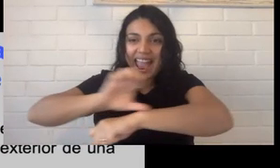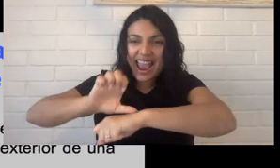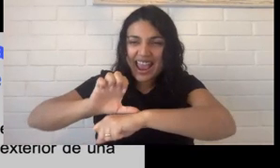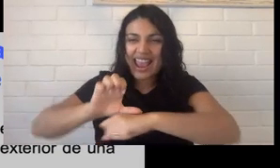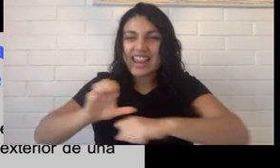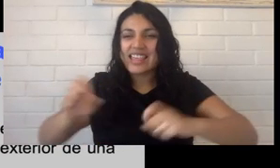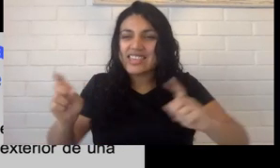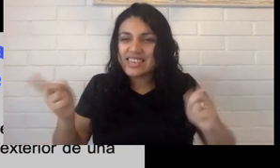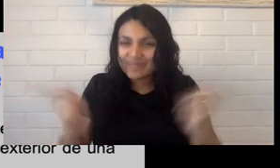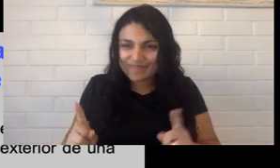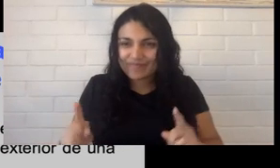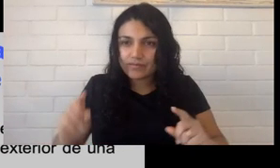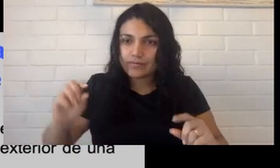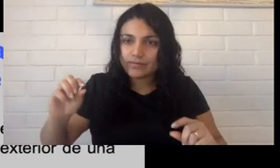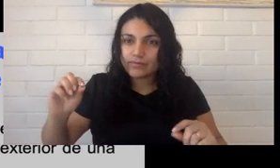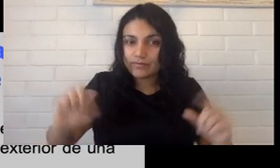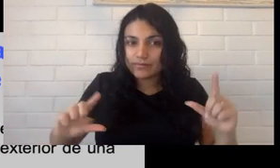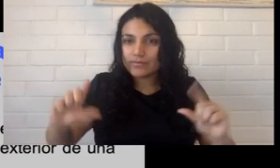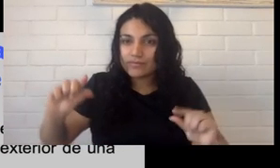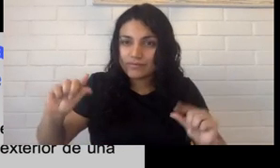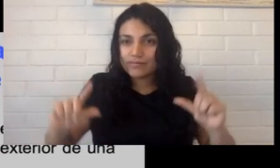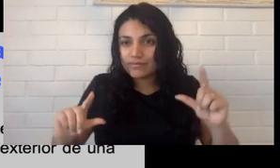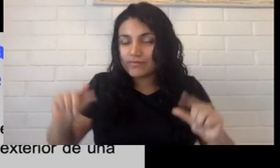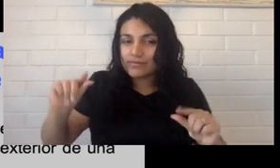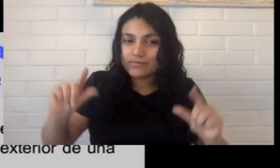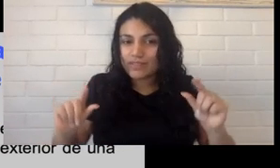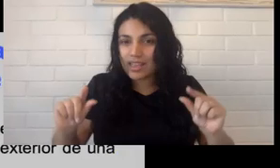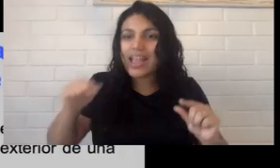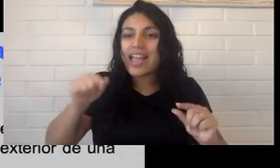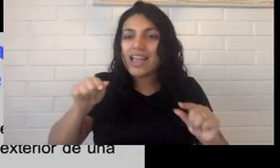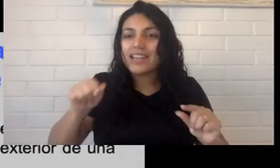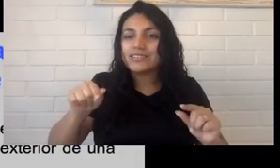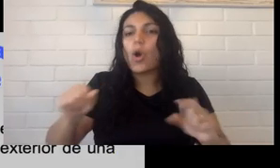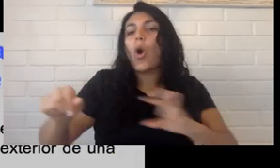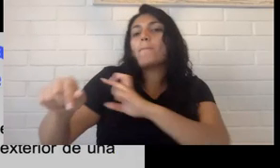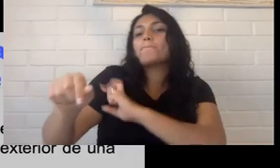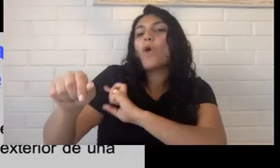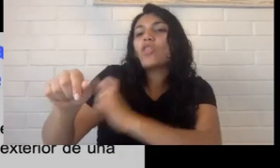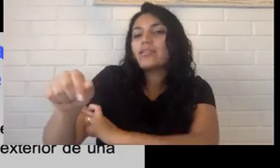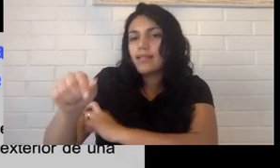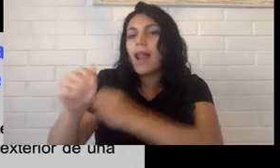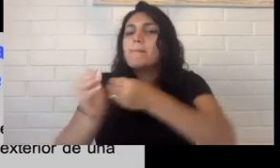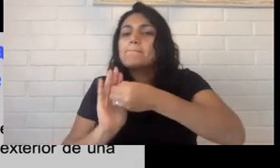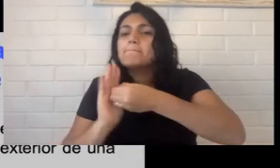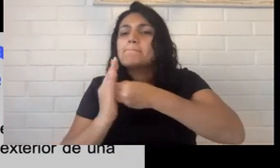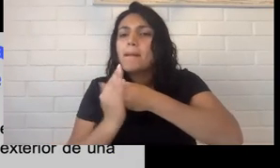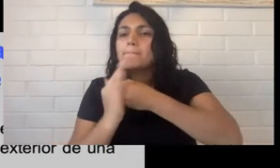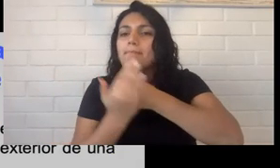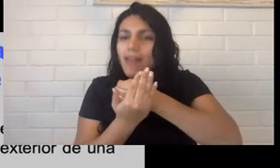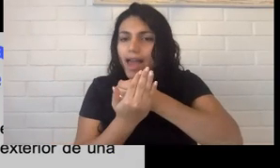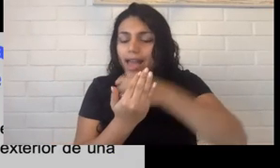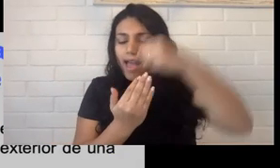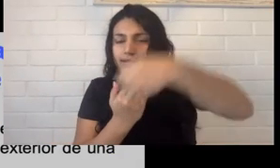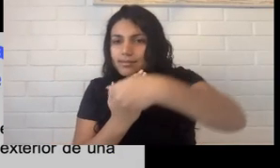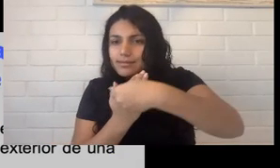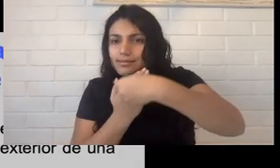membrana. Eso usualmente se conoce como potencial de membrana, pero es un potencial a través de la membrana, o